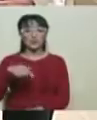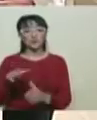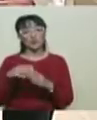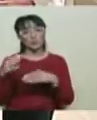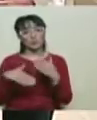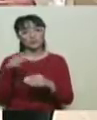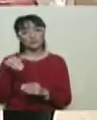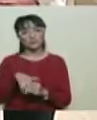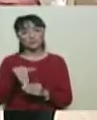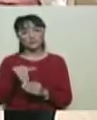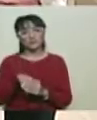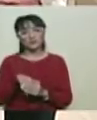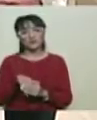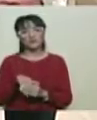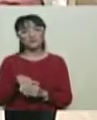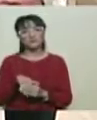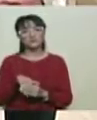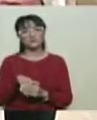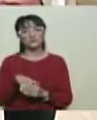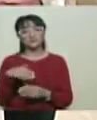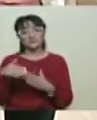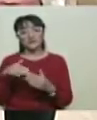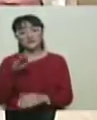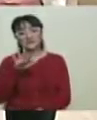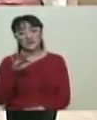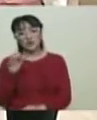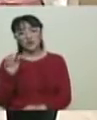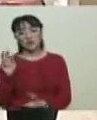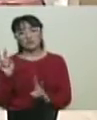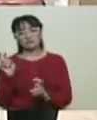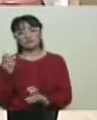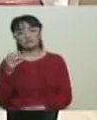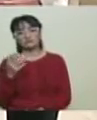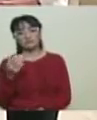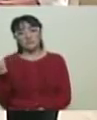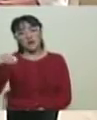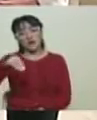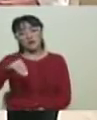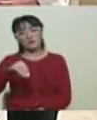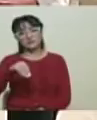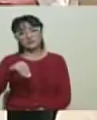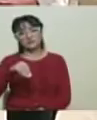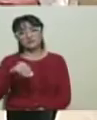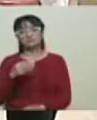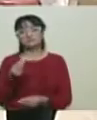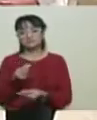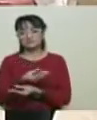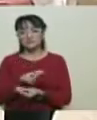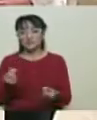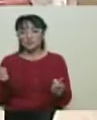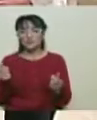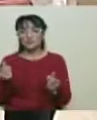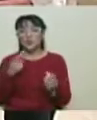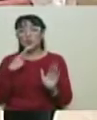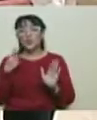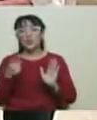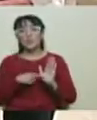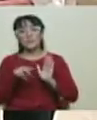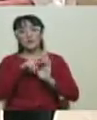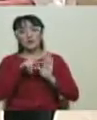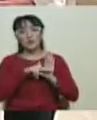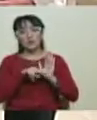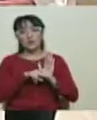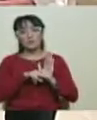procesos electorales. Ha habido 4 o 5 casos, quizás más, que han sido resueltos para que se cumpla la normativa